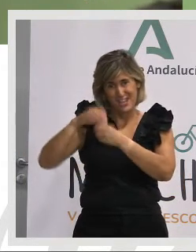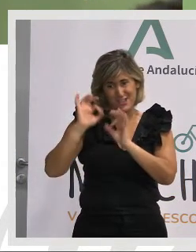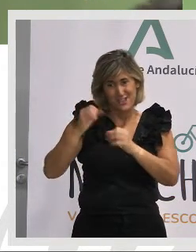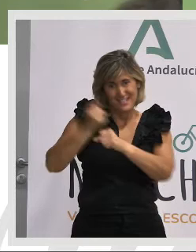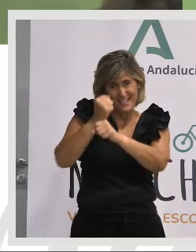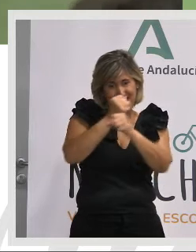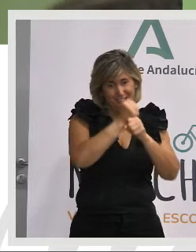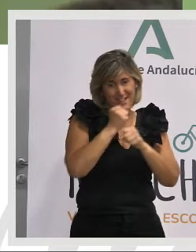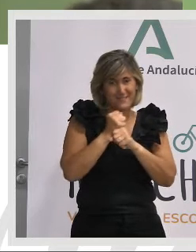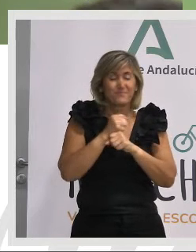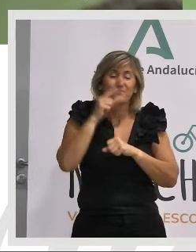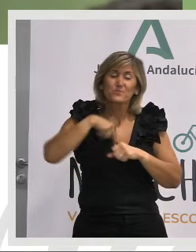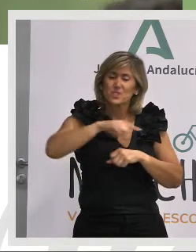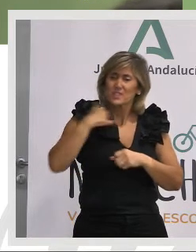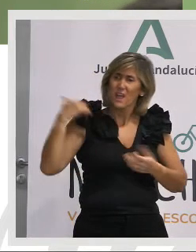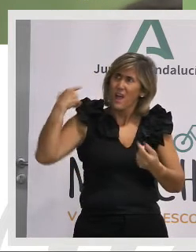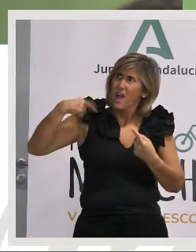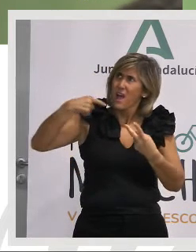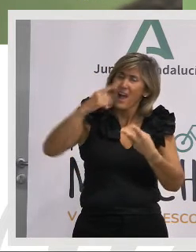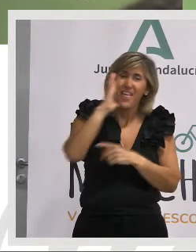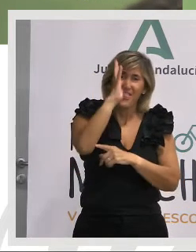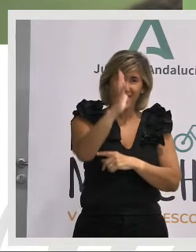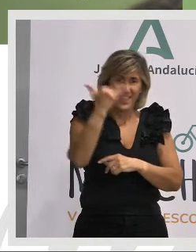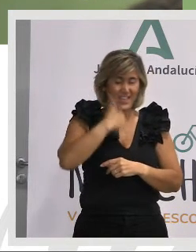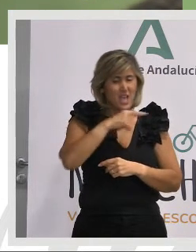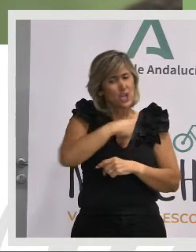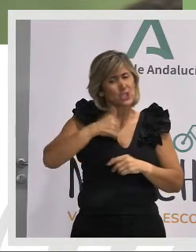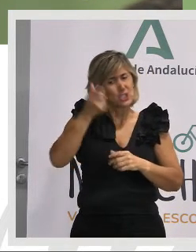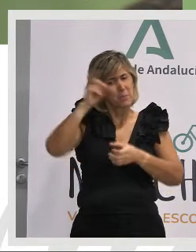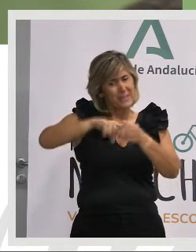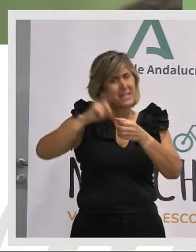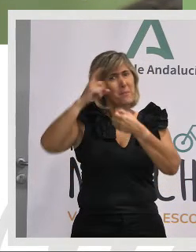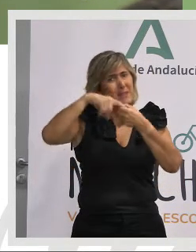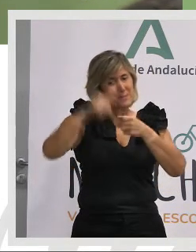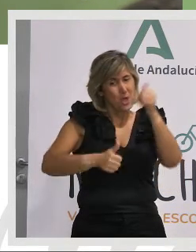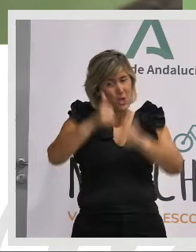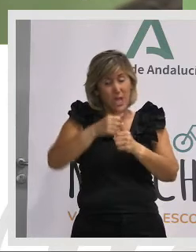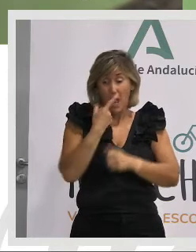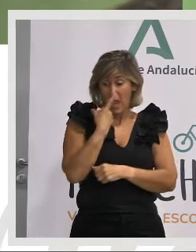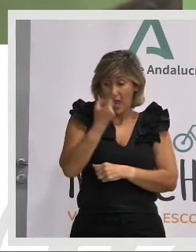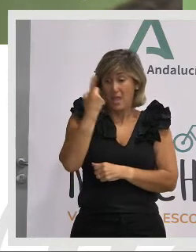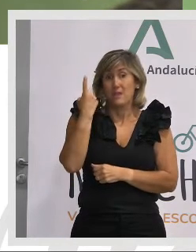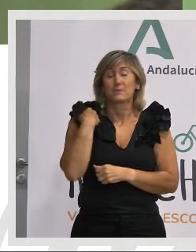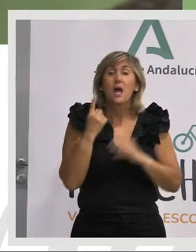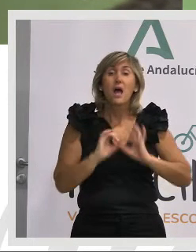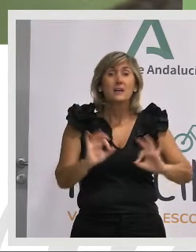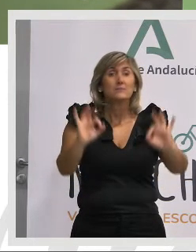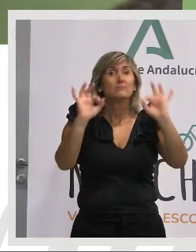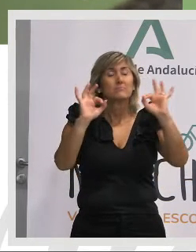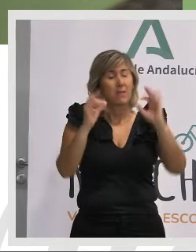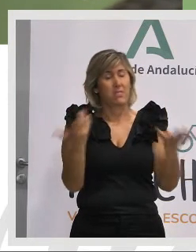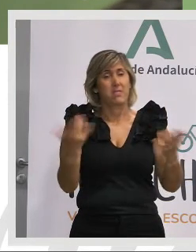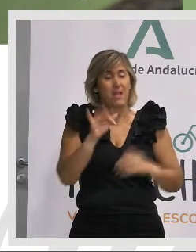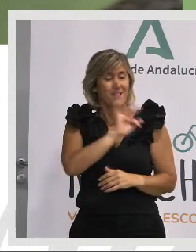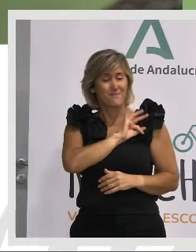dos ediciones que venimos participando en este concurso. El año pasado recibimos una mención especial. Este año